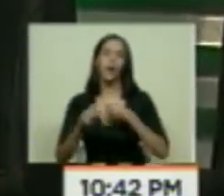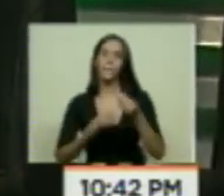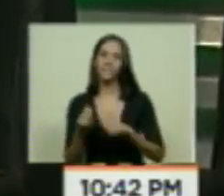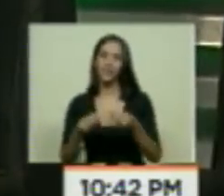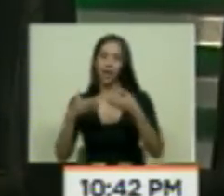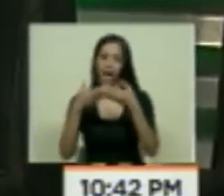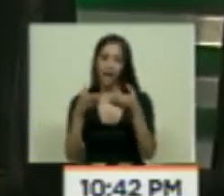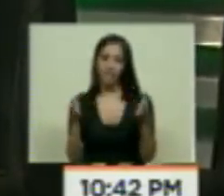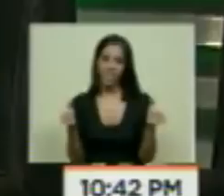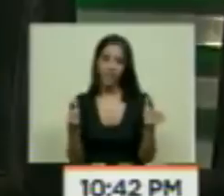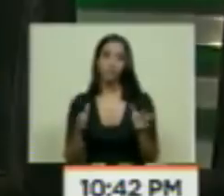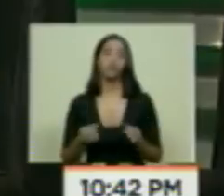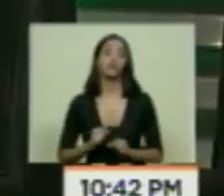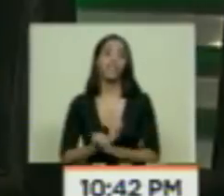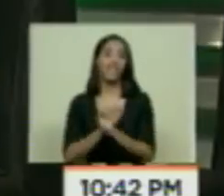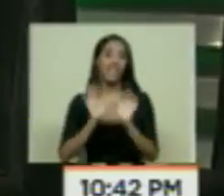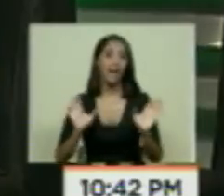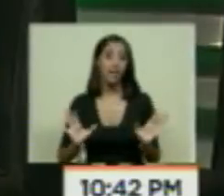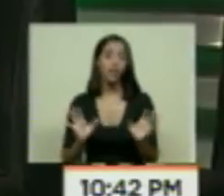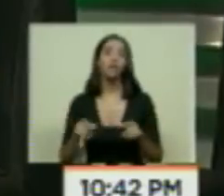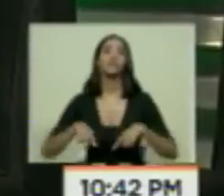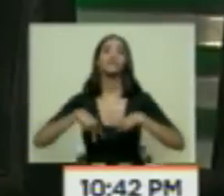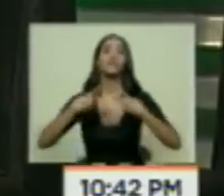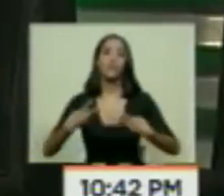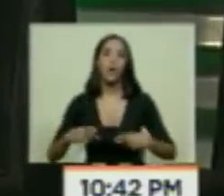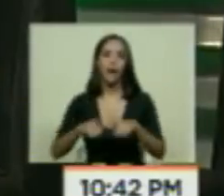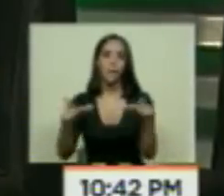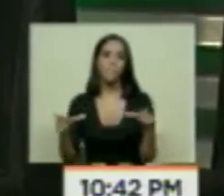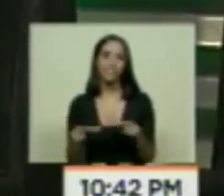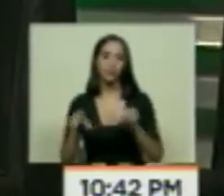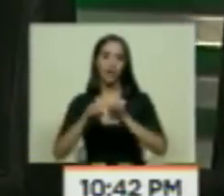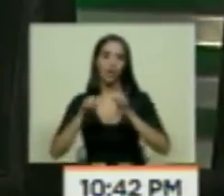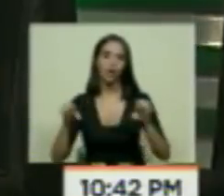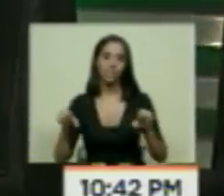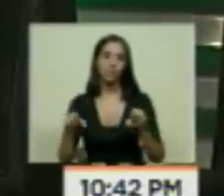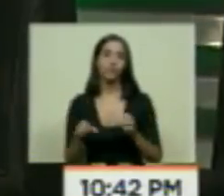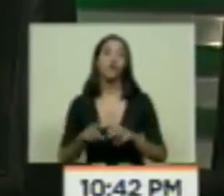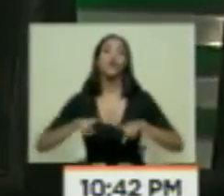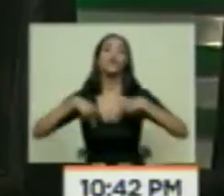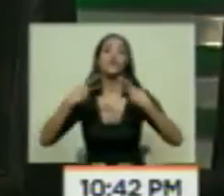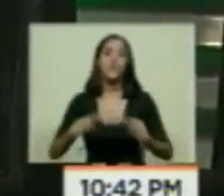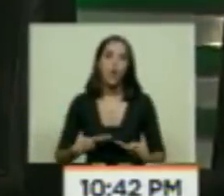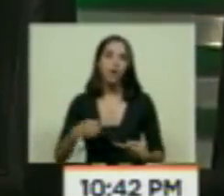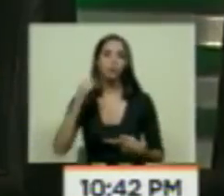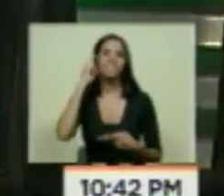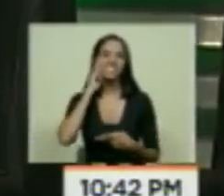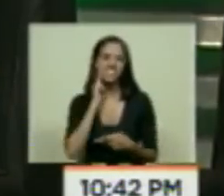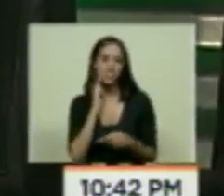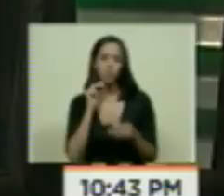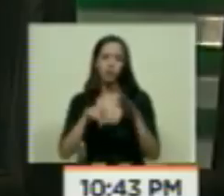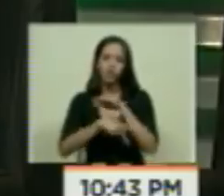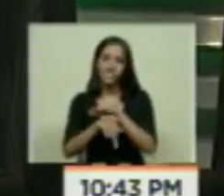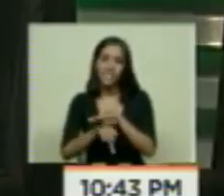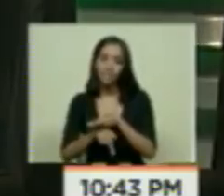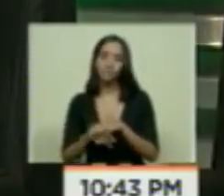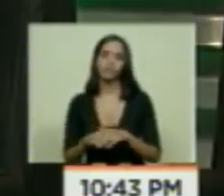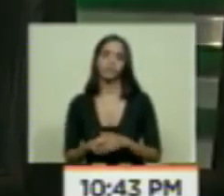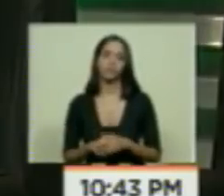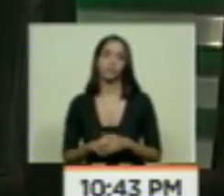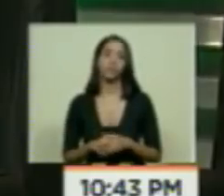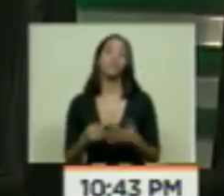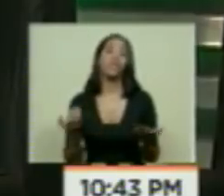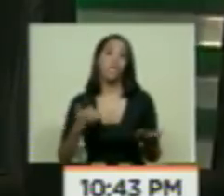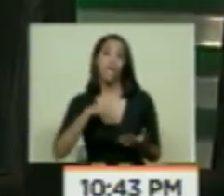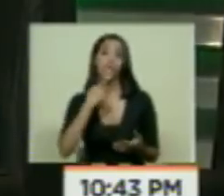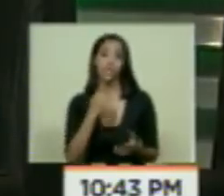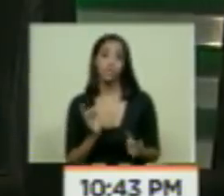abriendo, obviamente, nuevos espacios para la educación, nuevos simoncitos, y bueno, hay que